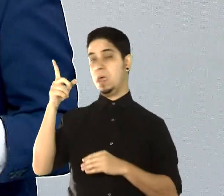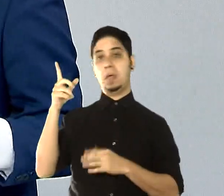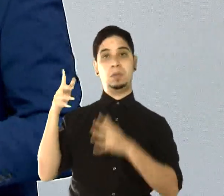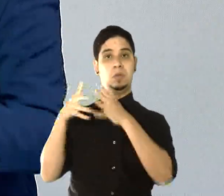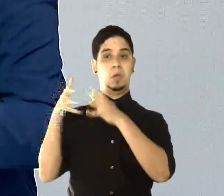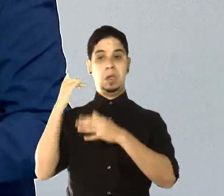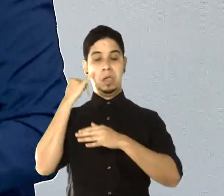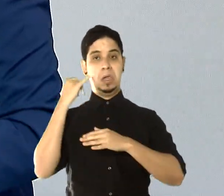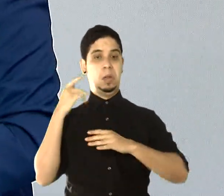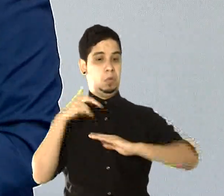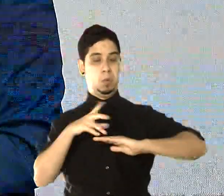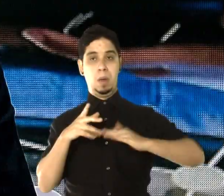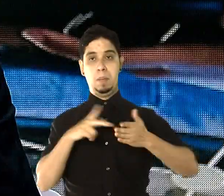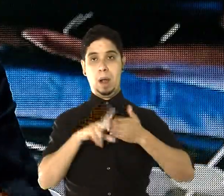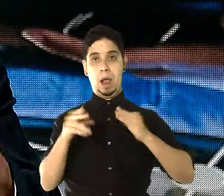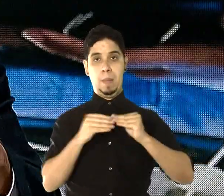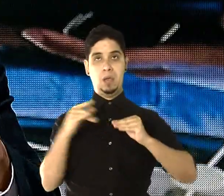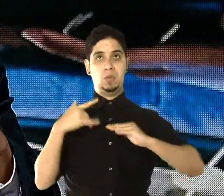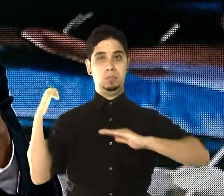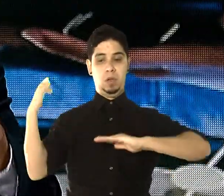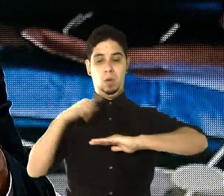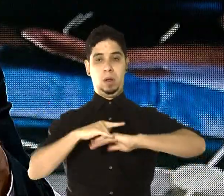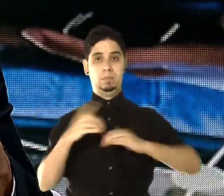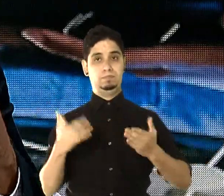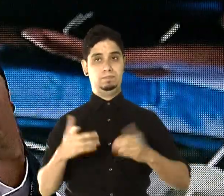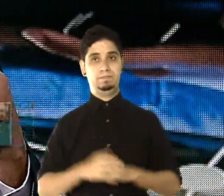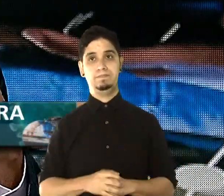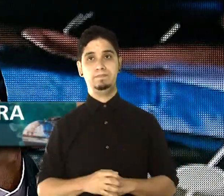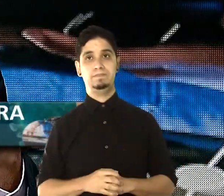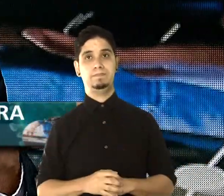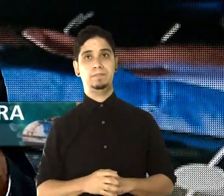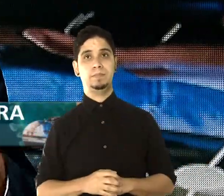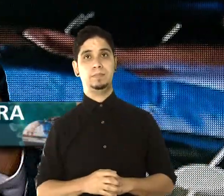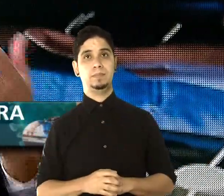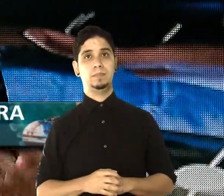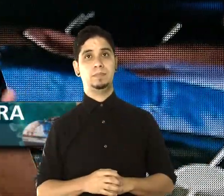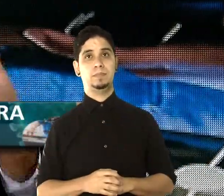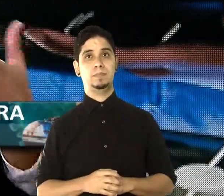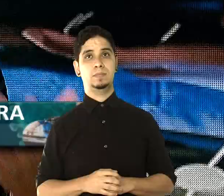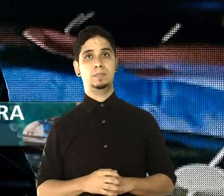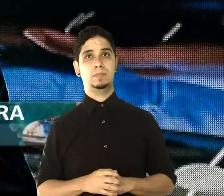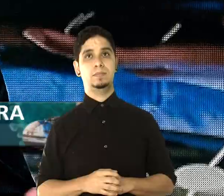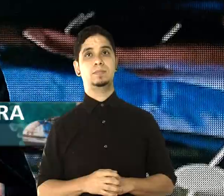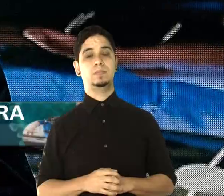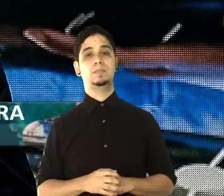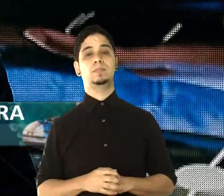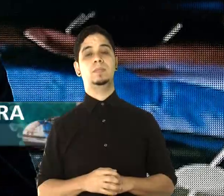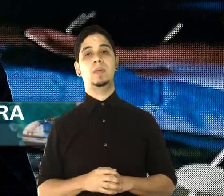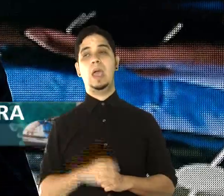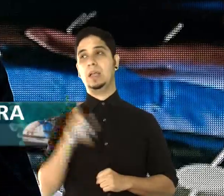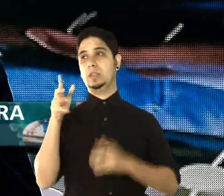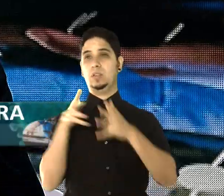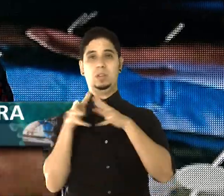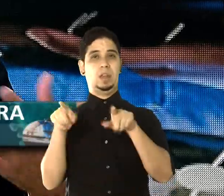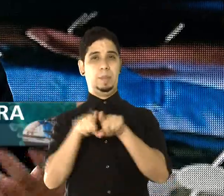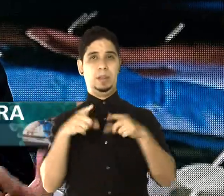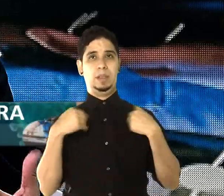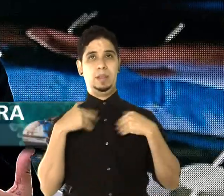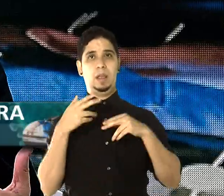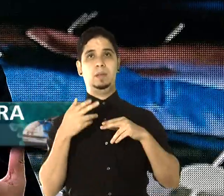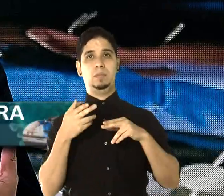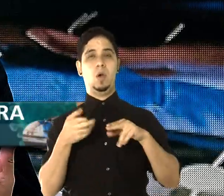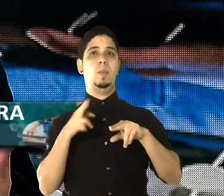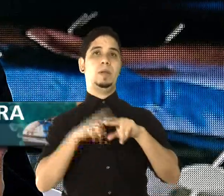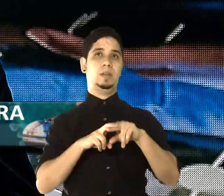Rico me paga mejor, yo me voy para allí. En Estados Unidos también hay un aumento en la actividad de construcción y es una economía que también